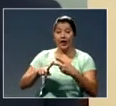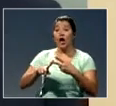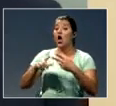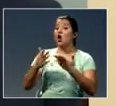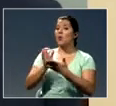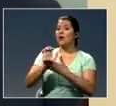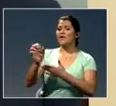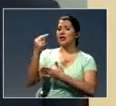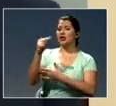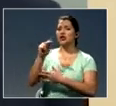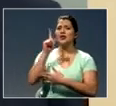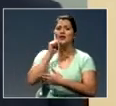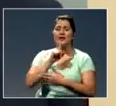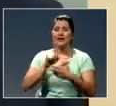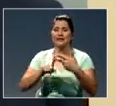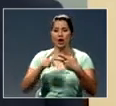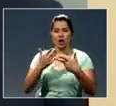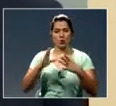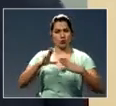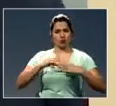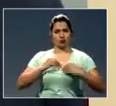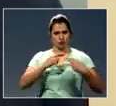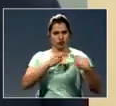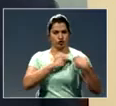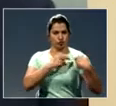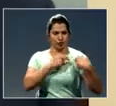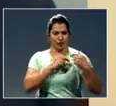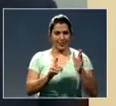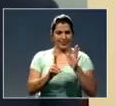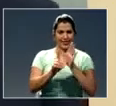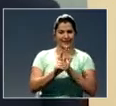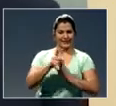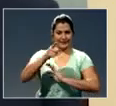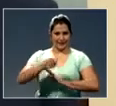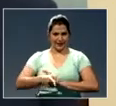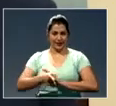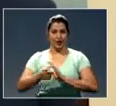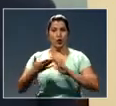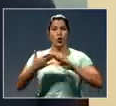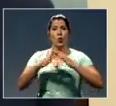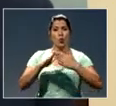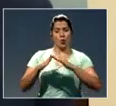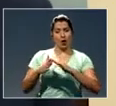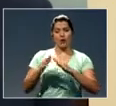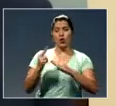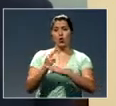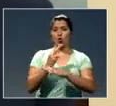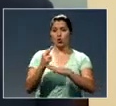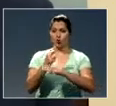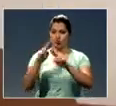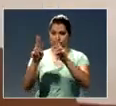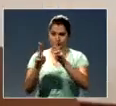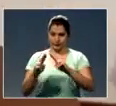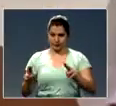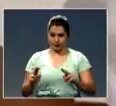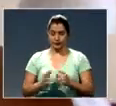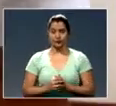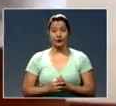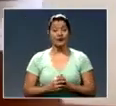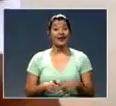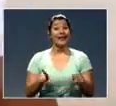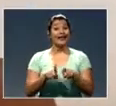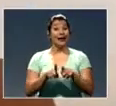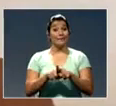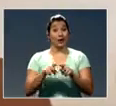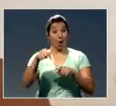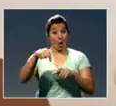ejercer responsablemente derechos y deberes de una auténtica ciudadanía digital en la red. También a partir de hoy